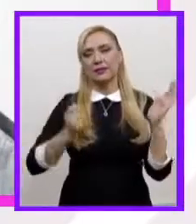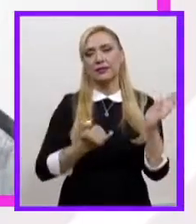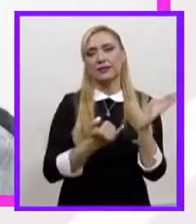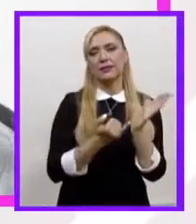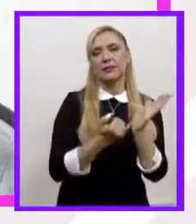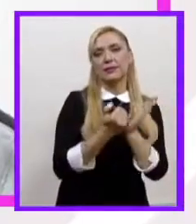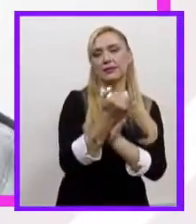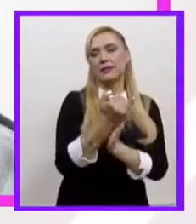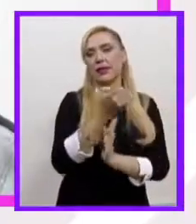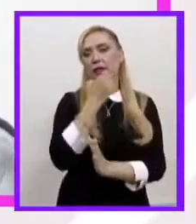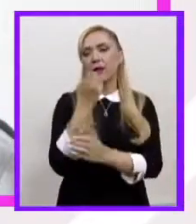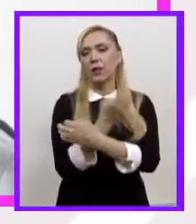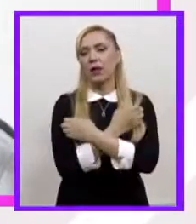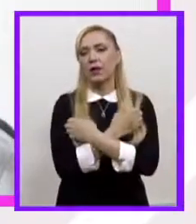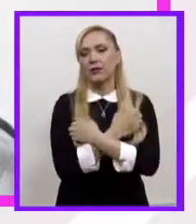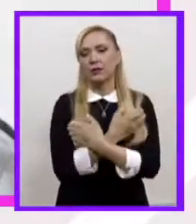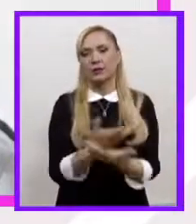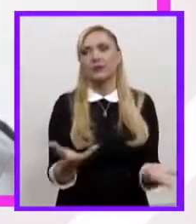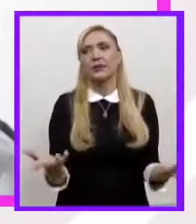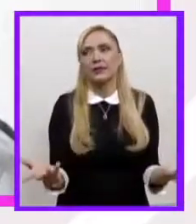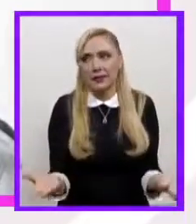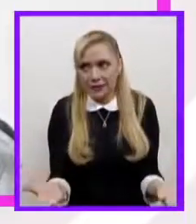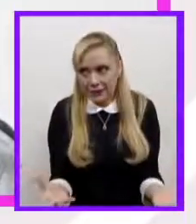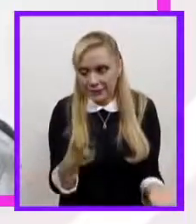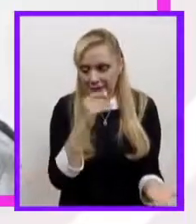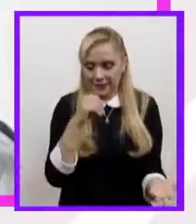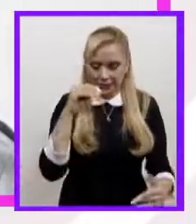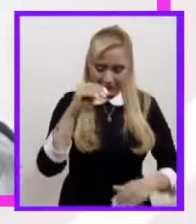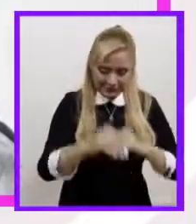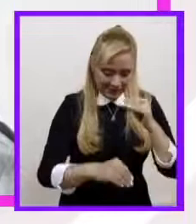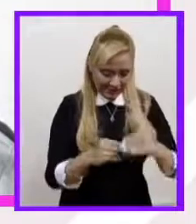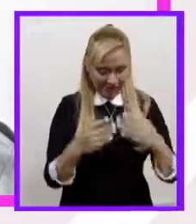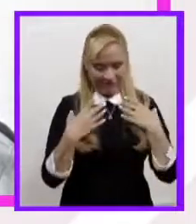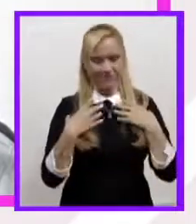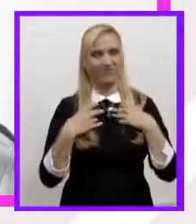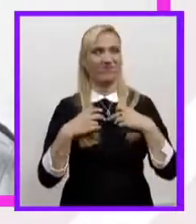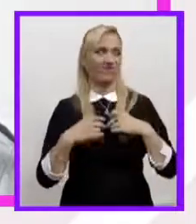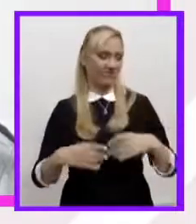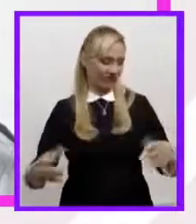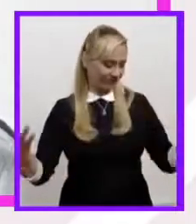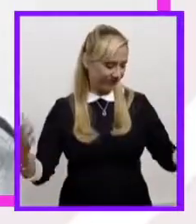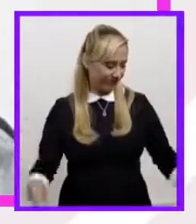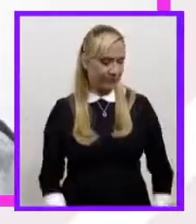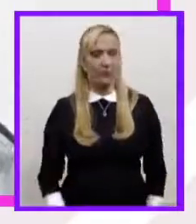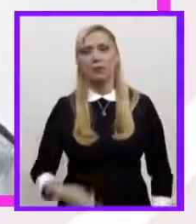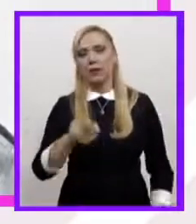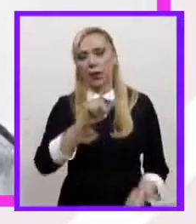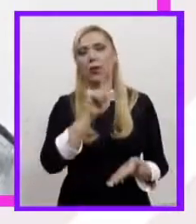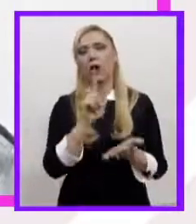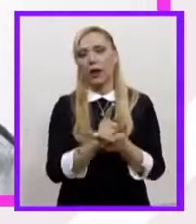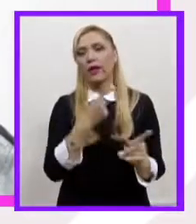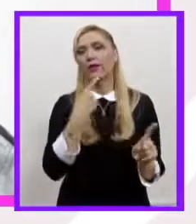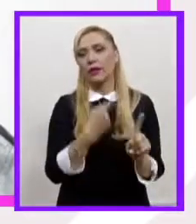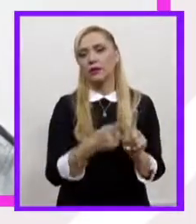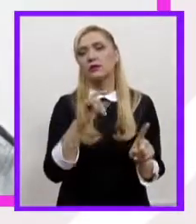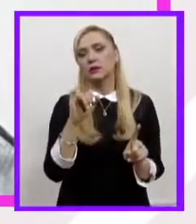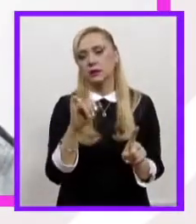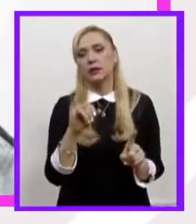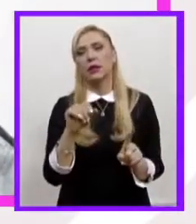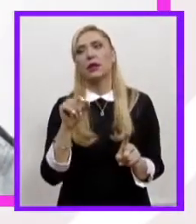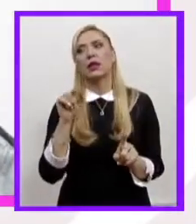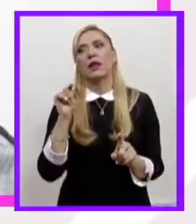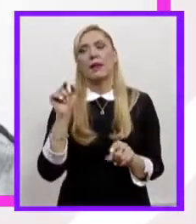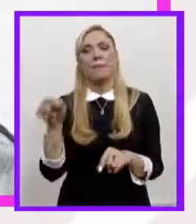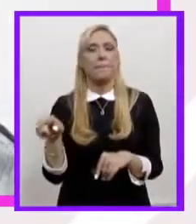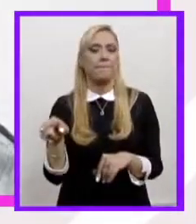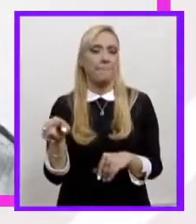estamos bastante restringidos para poder legislar en materia educativa. Sin embargo, la ley sí considera que la